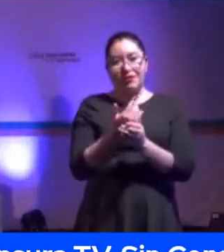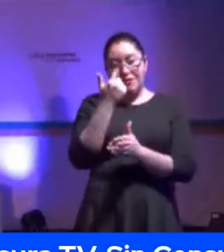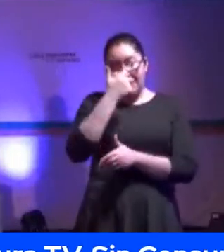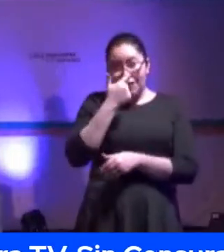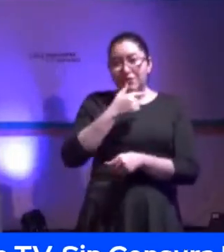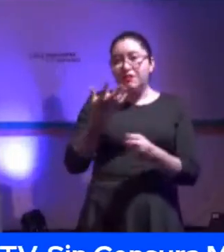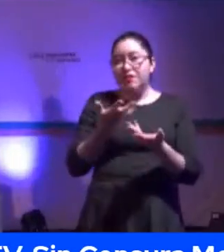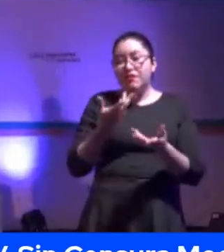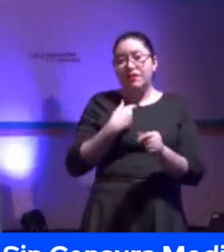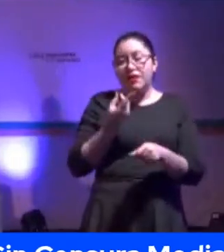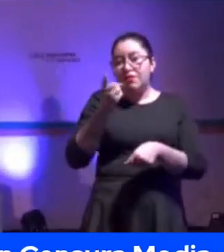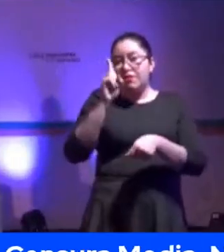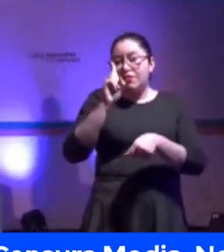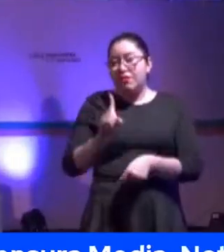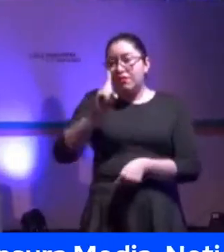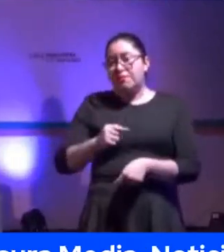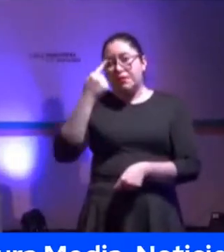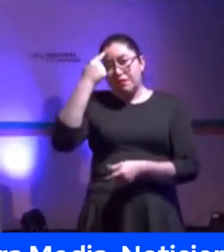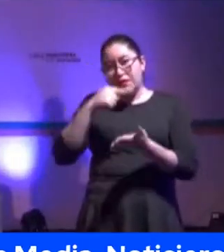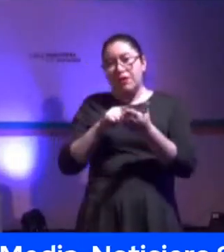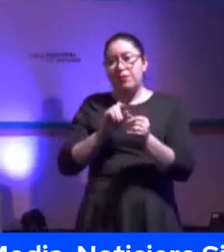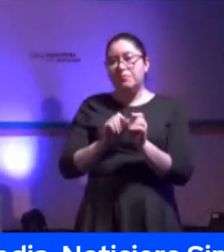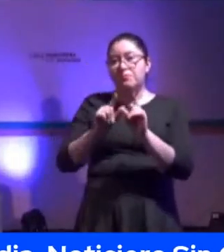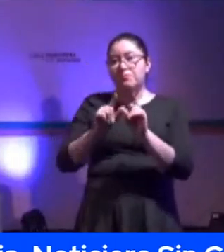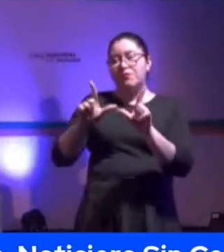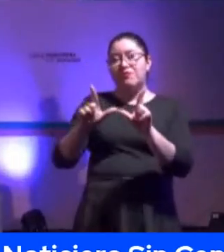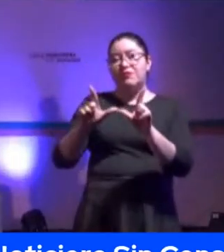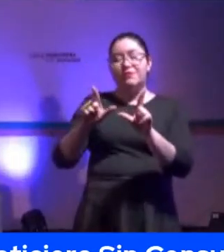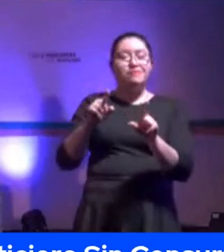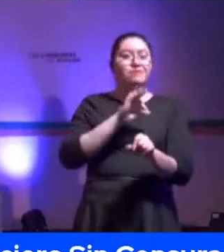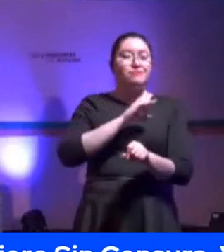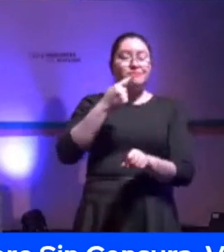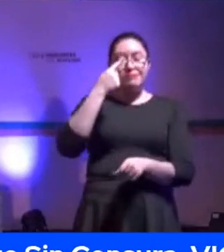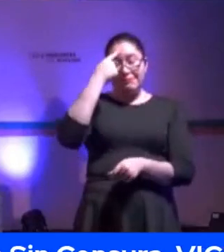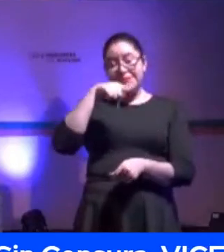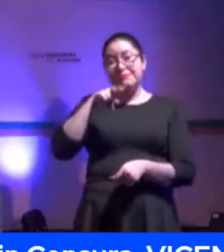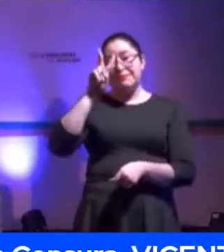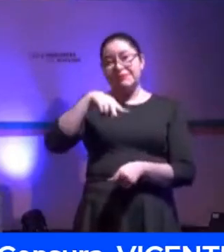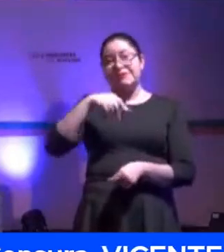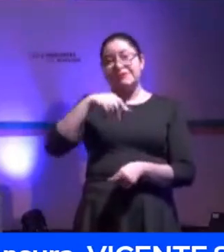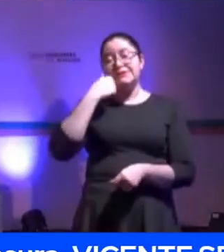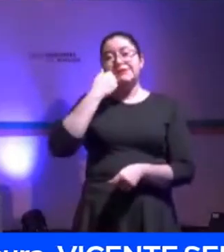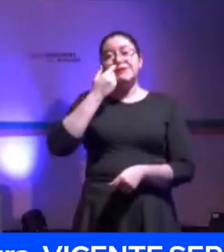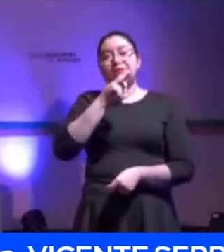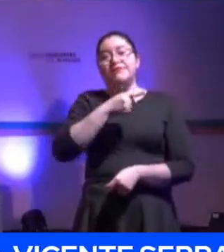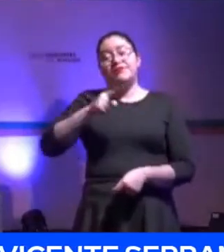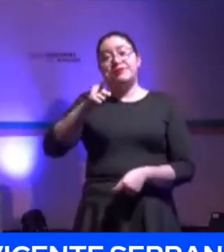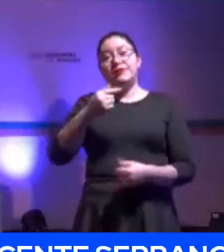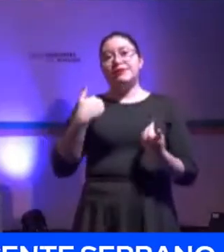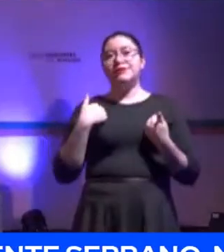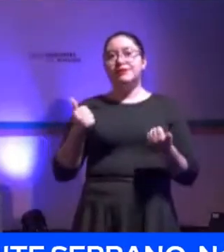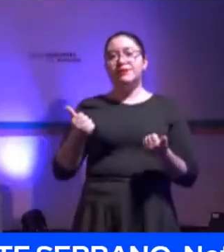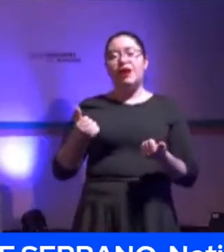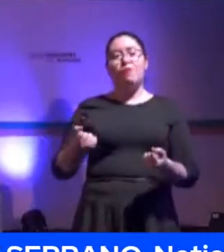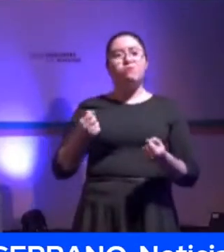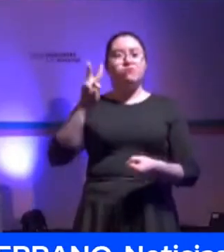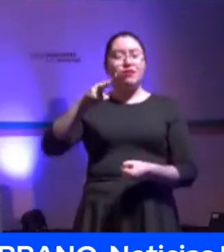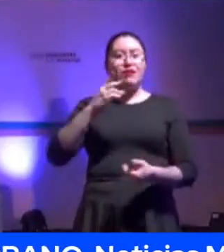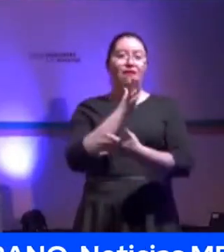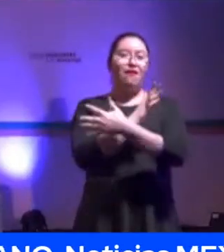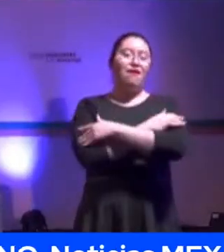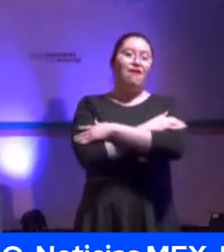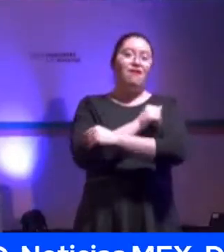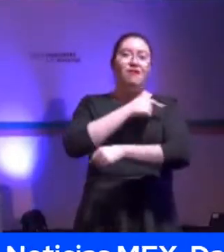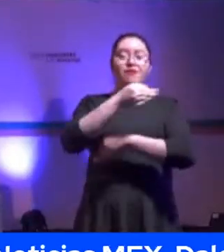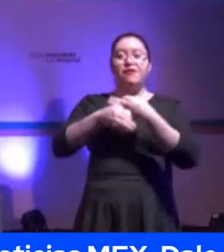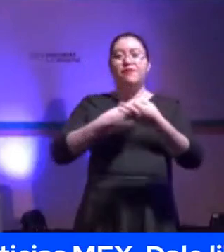capítulo, entonces véanlo y espero que entendamos el mensaje, porque de verdad creo que es muy, muy fuerte. Y un abrazo a todos los